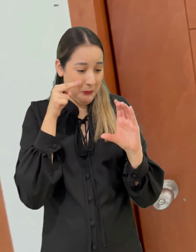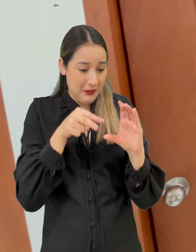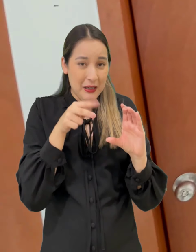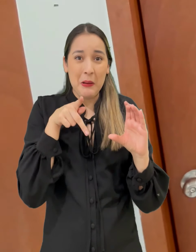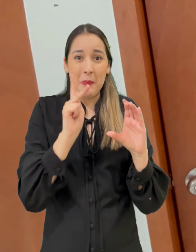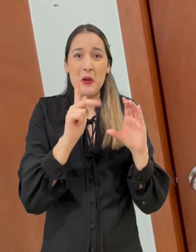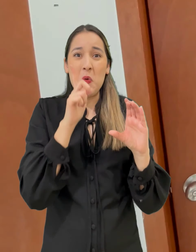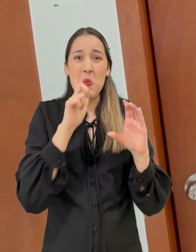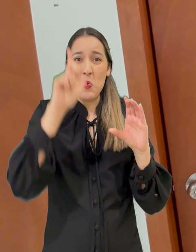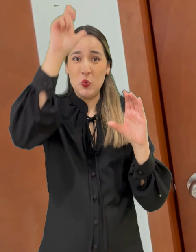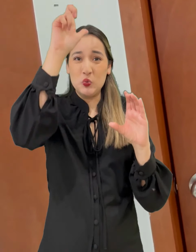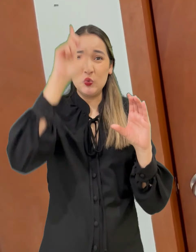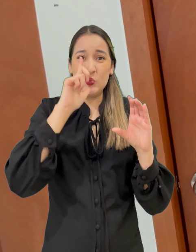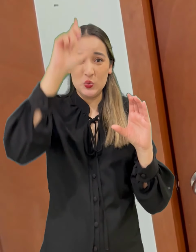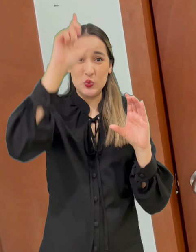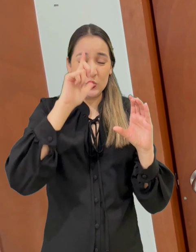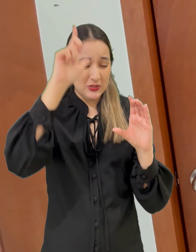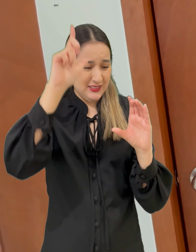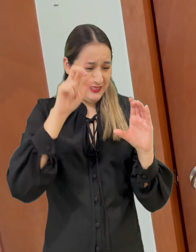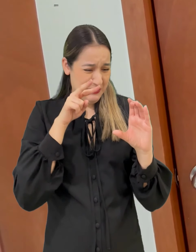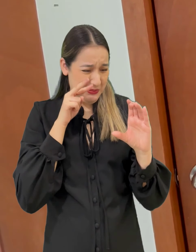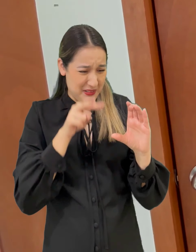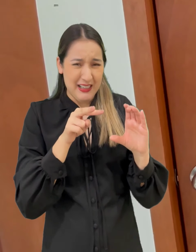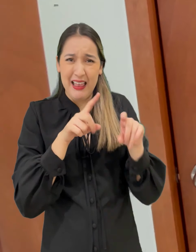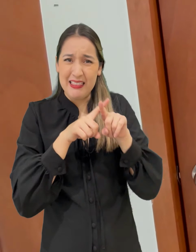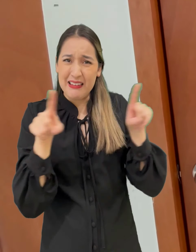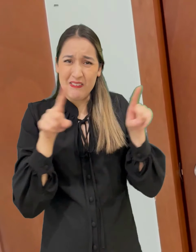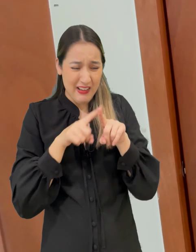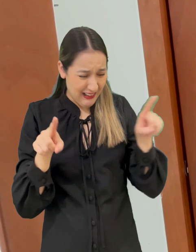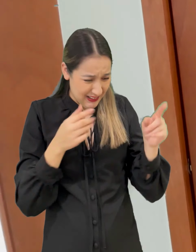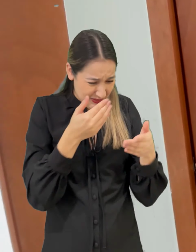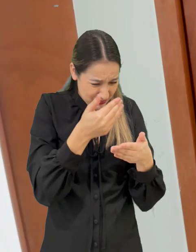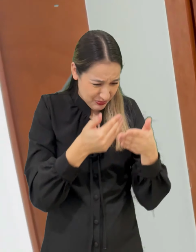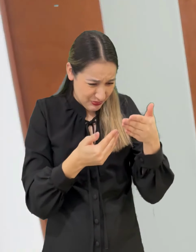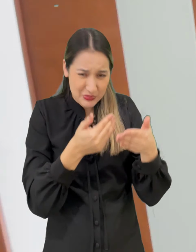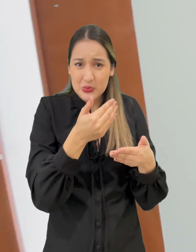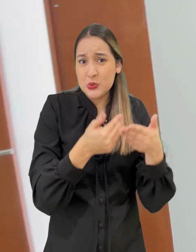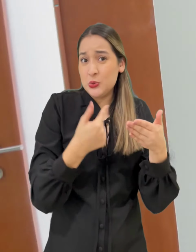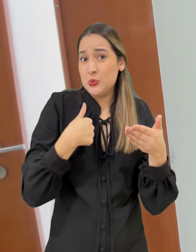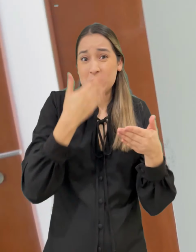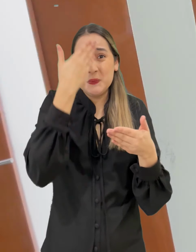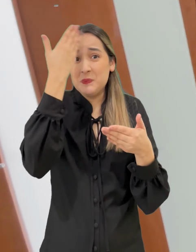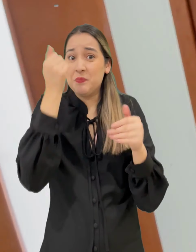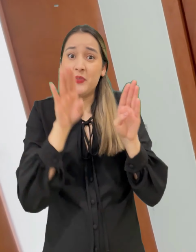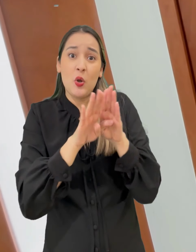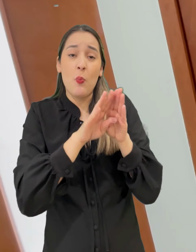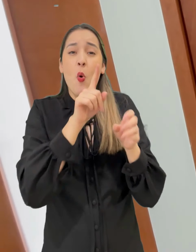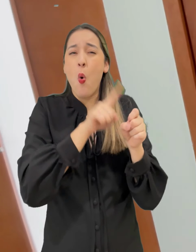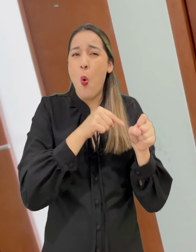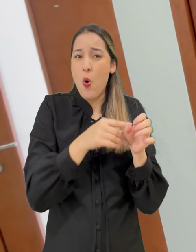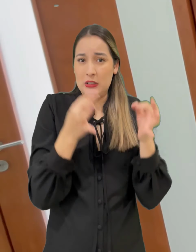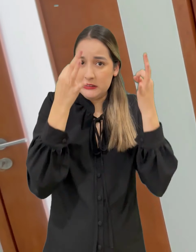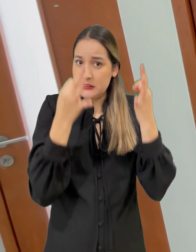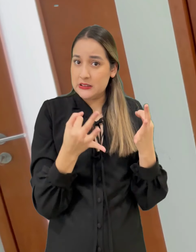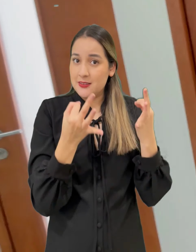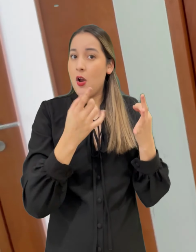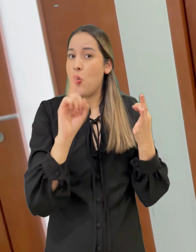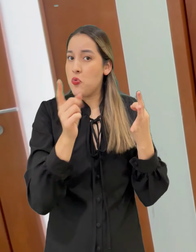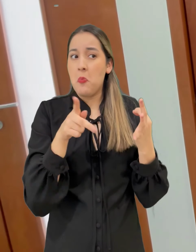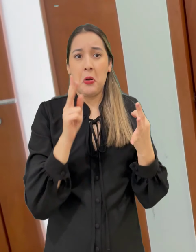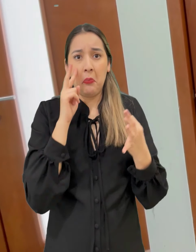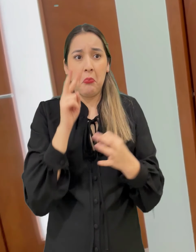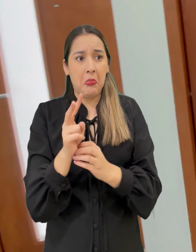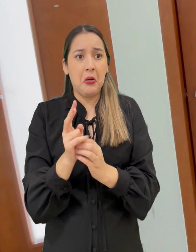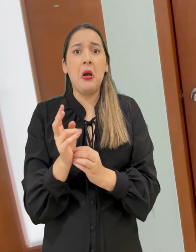tenía flash y se miraba en unas partes más claras y en otras más oscuras y al final no super bien qué tono era pero está bien hombre